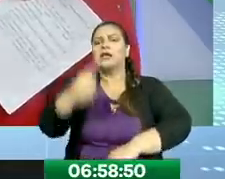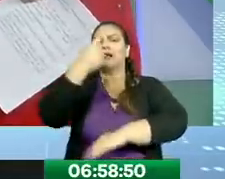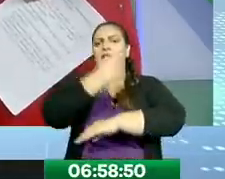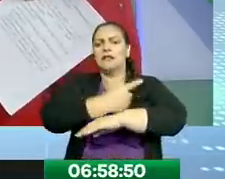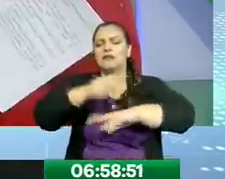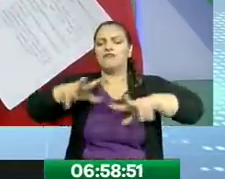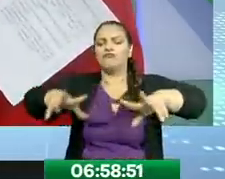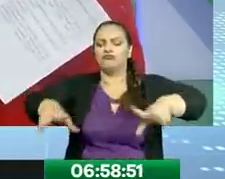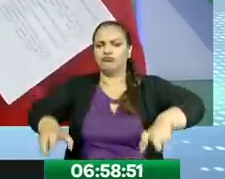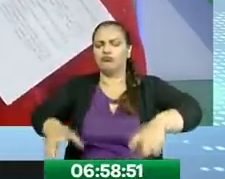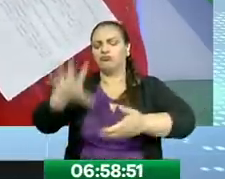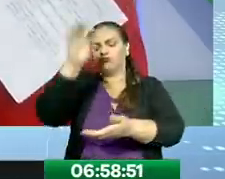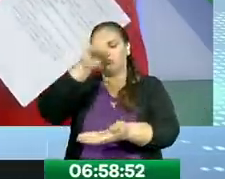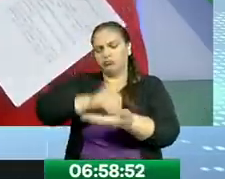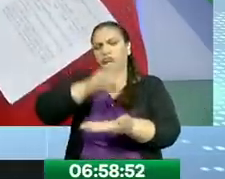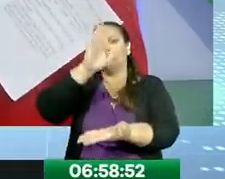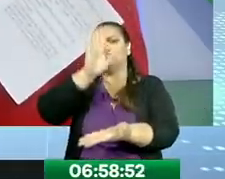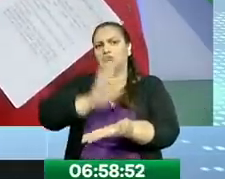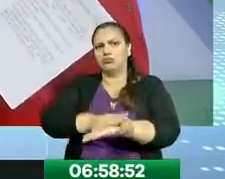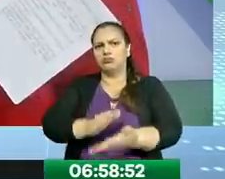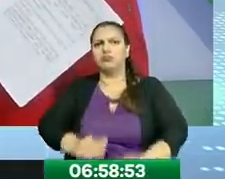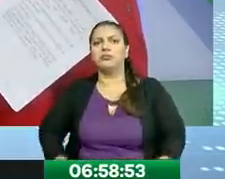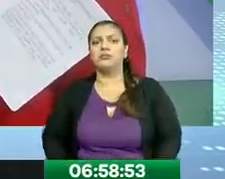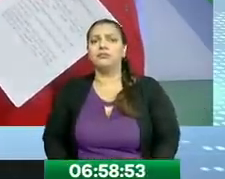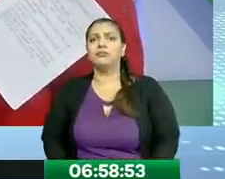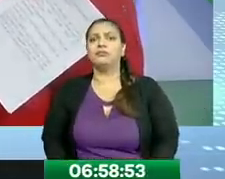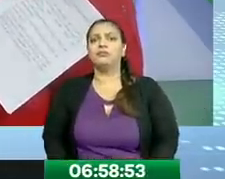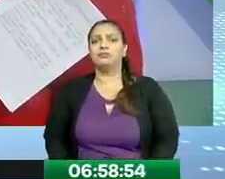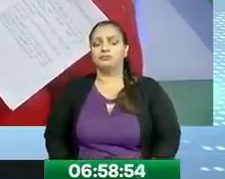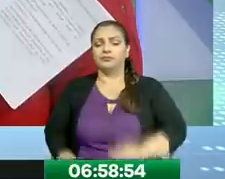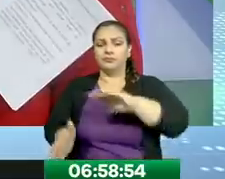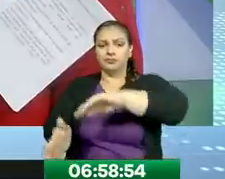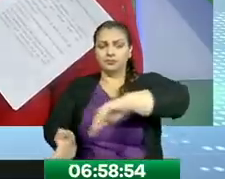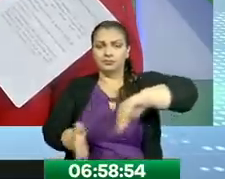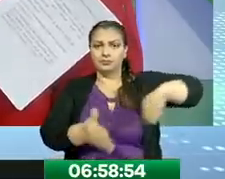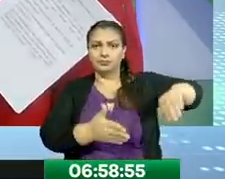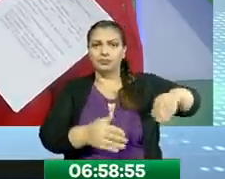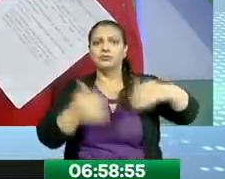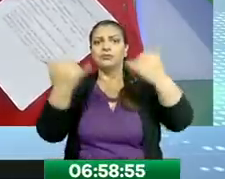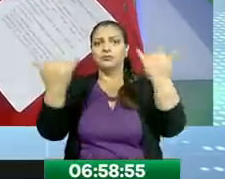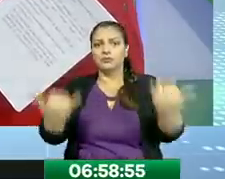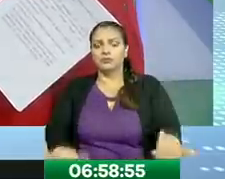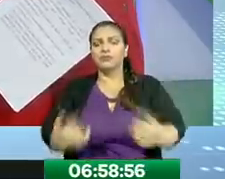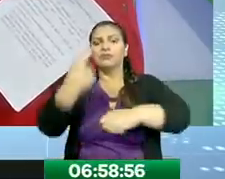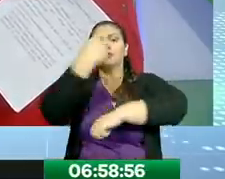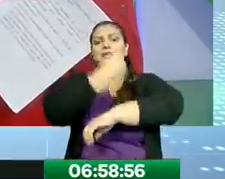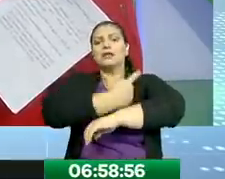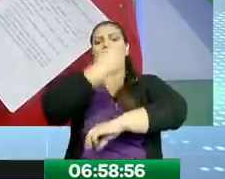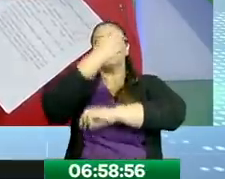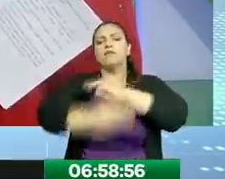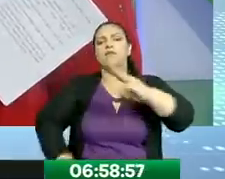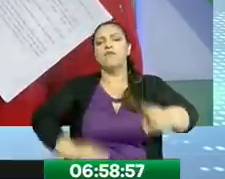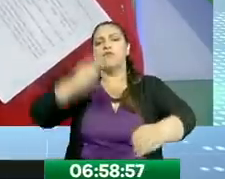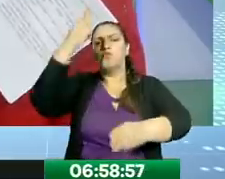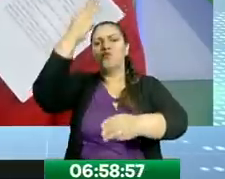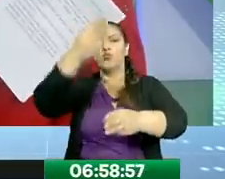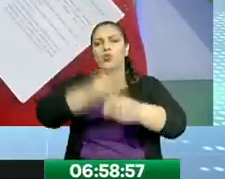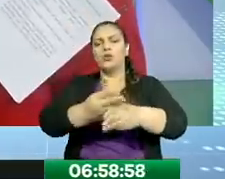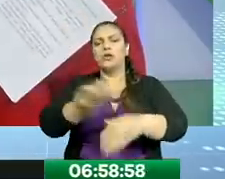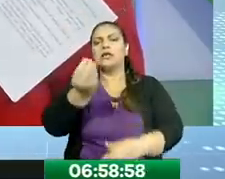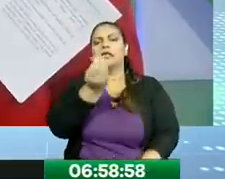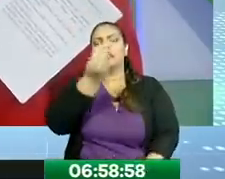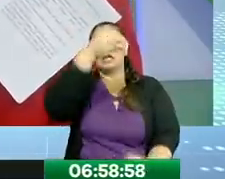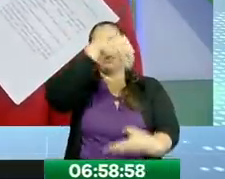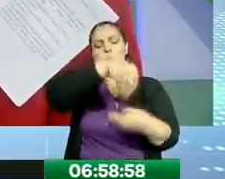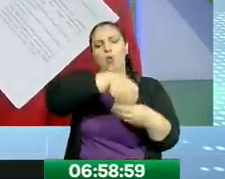pueblos pero eso no es todo hoy se celebra también el día mundial del ahorro esta fecha fue instaurada